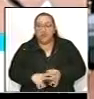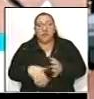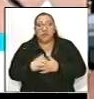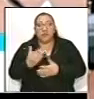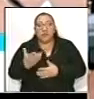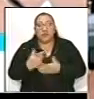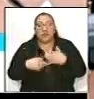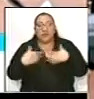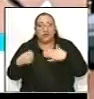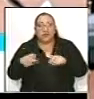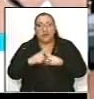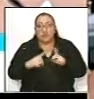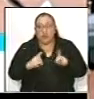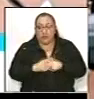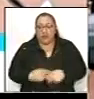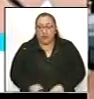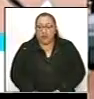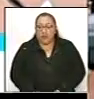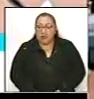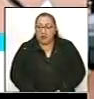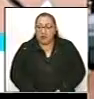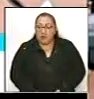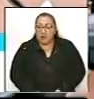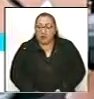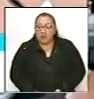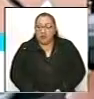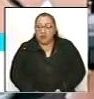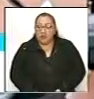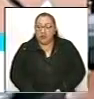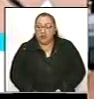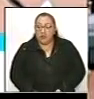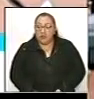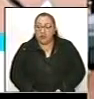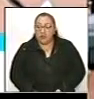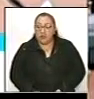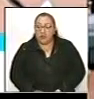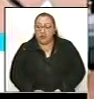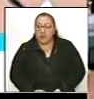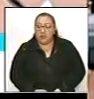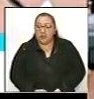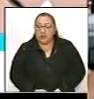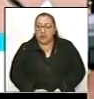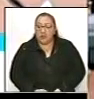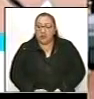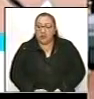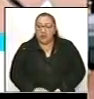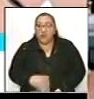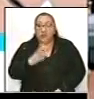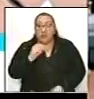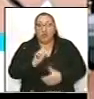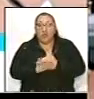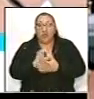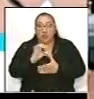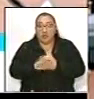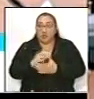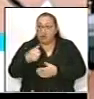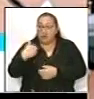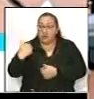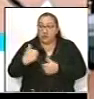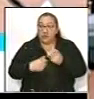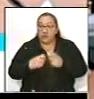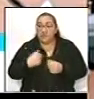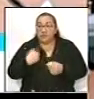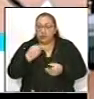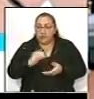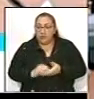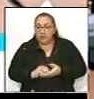podemos hacer, pero también, como va a haber, que van a hablar mis otros compañeros también, que son parte de las víctimas, ahí